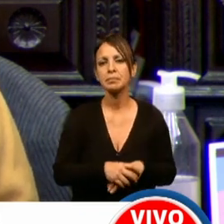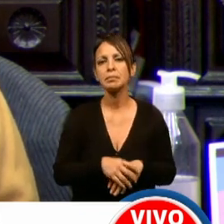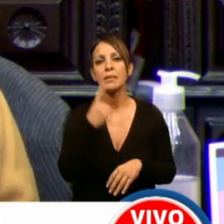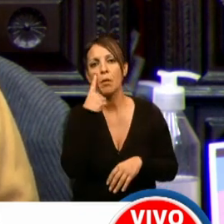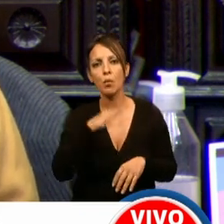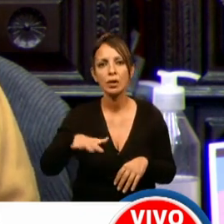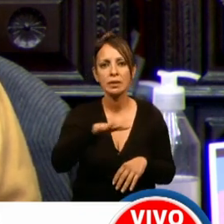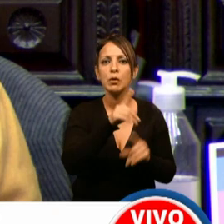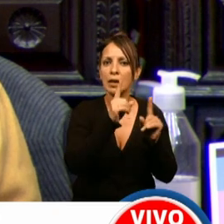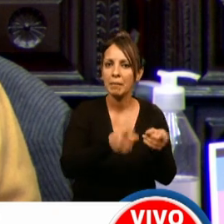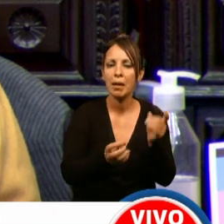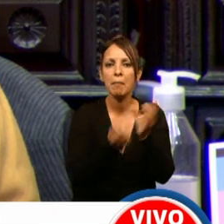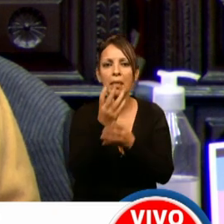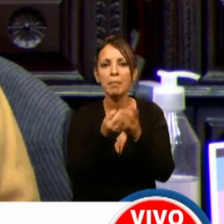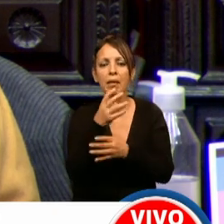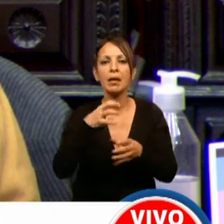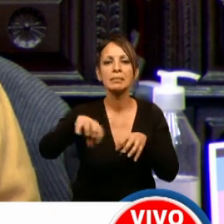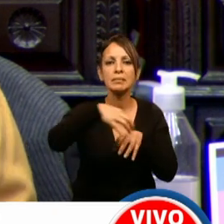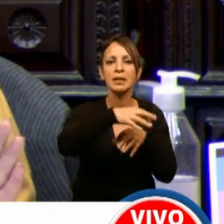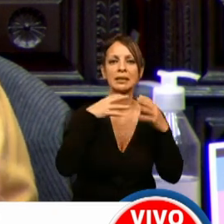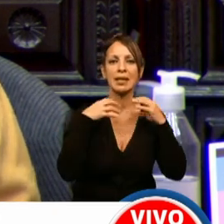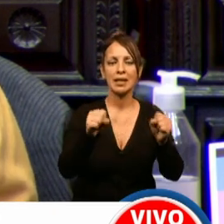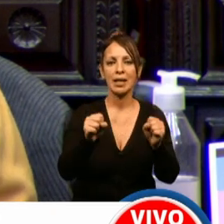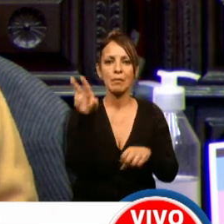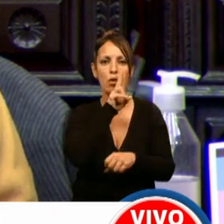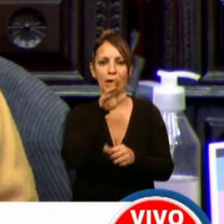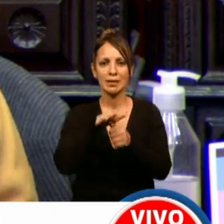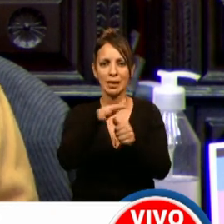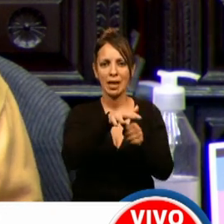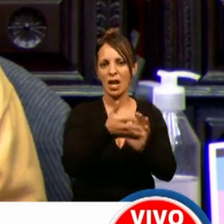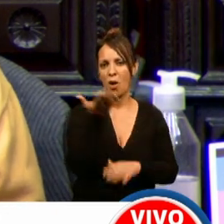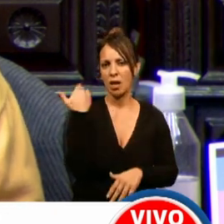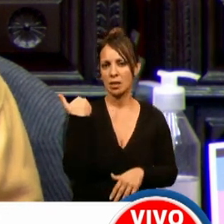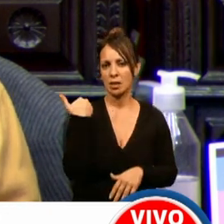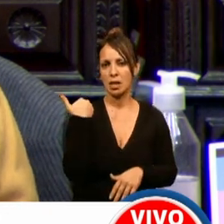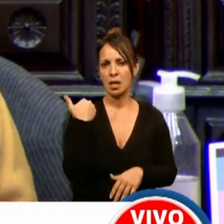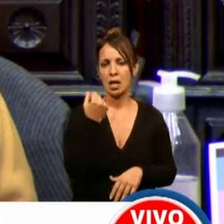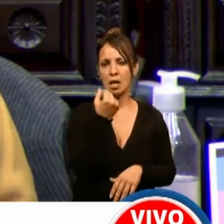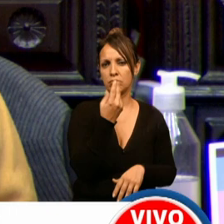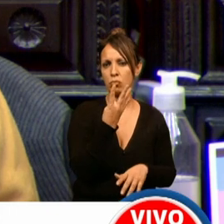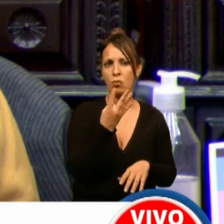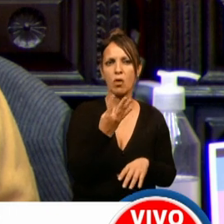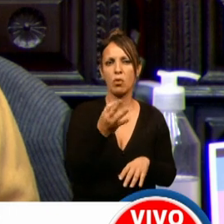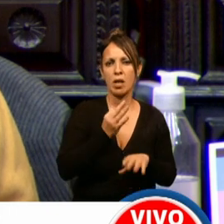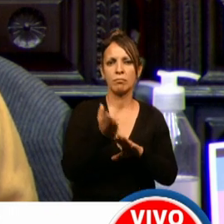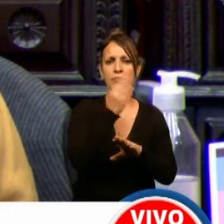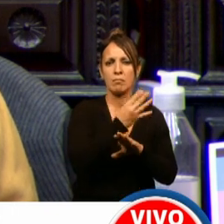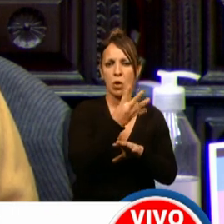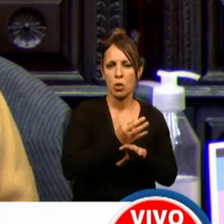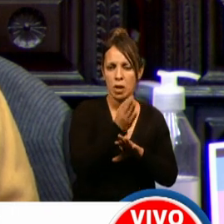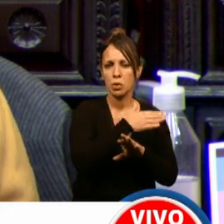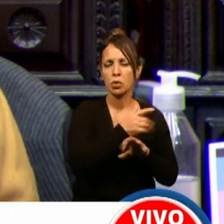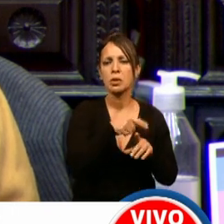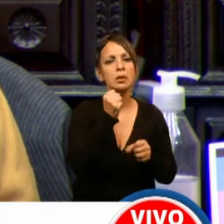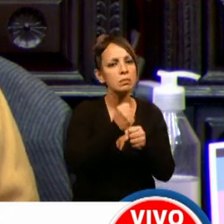con la creación de secretarías de mujeres y géneros desde hace por lo menos dos períodos atrás están trabajando